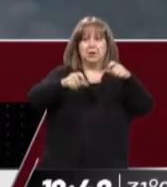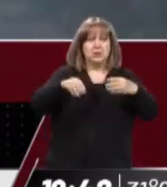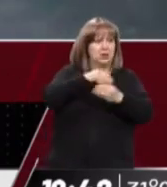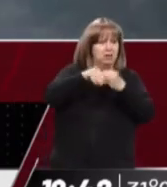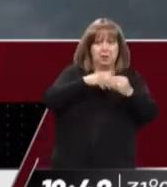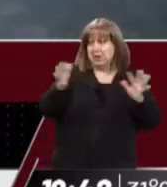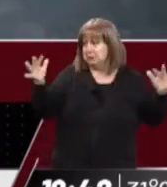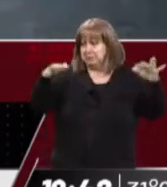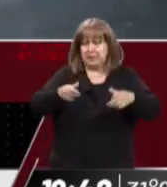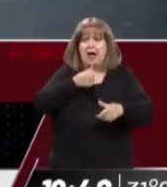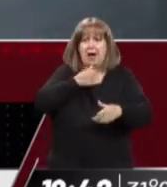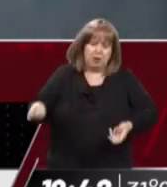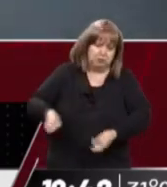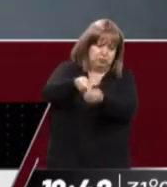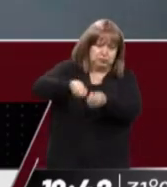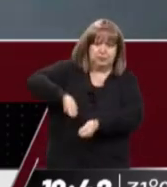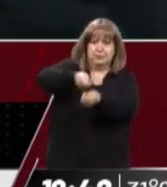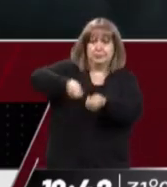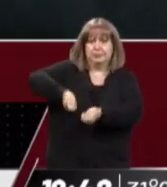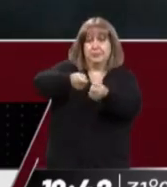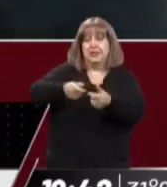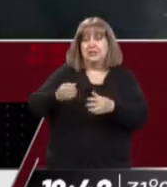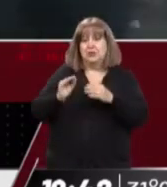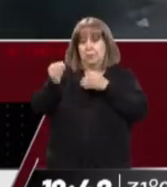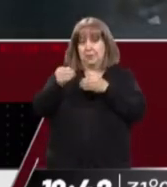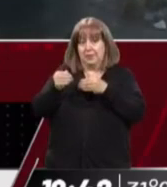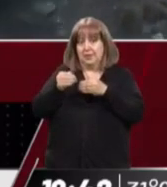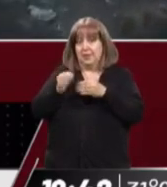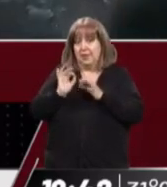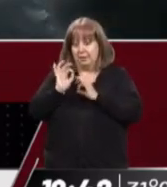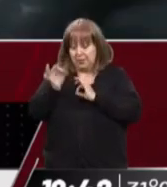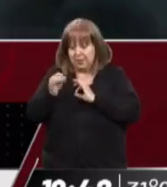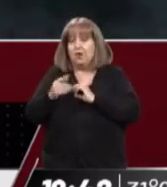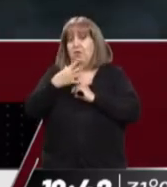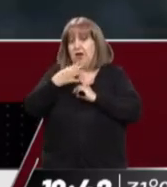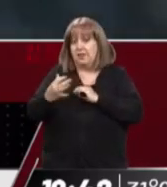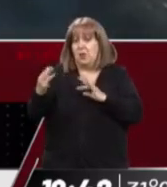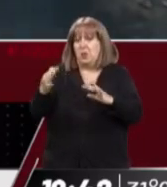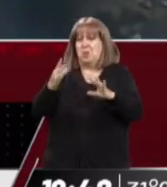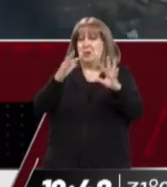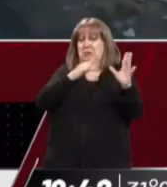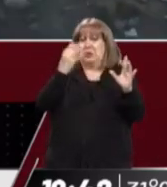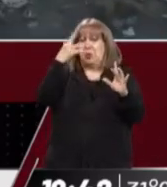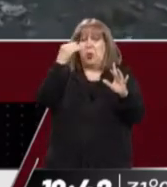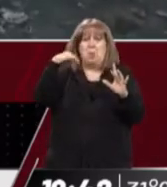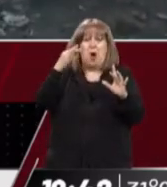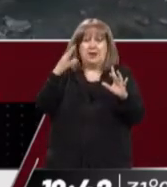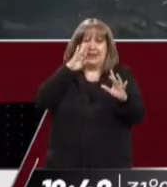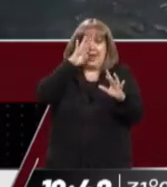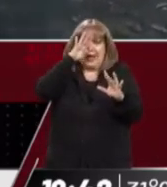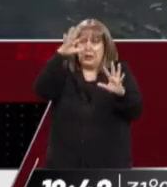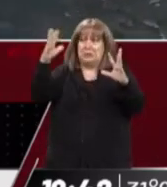los familia tirando agua llegamos hasta muy cerca al fuego lo que más pudimos porque de verdad el humo es tan denso que no